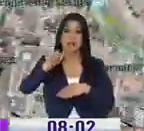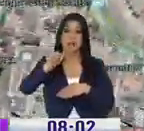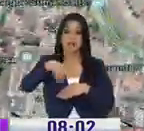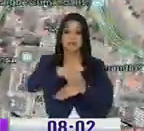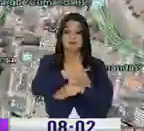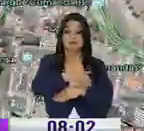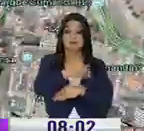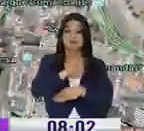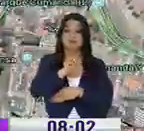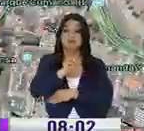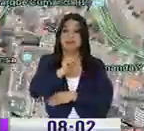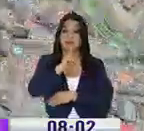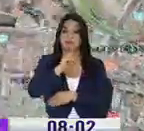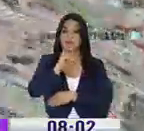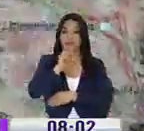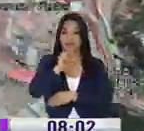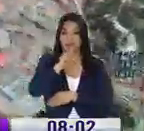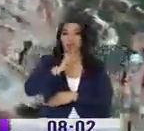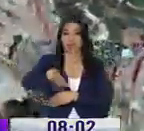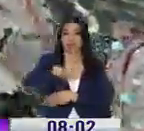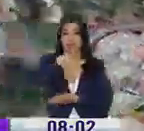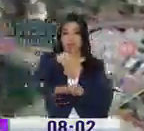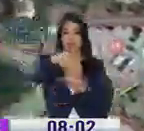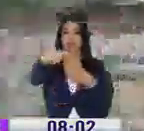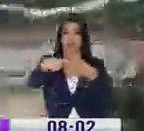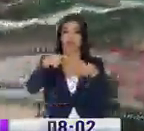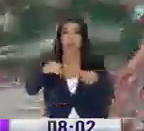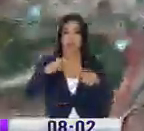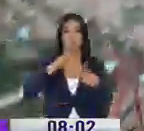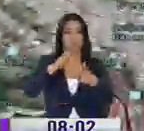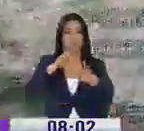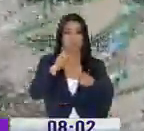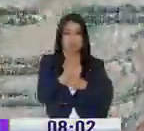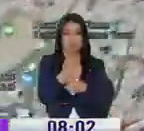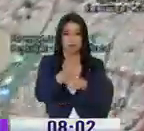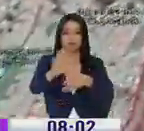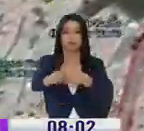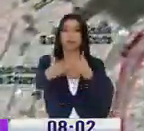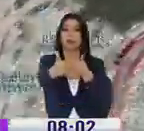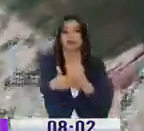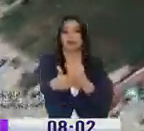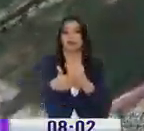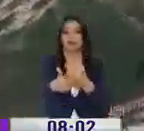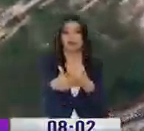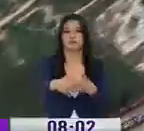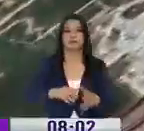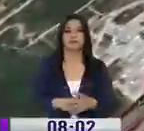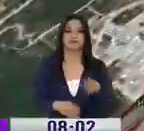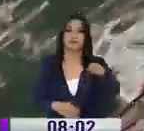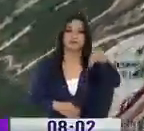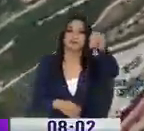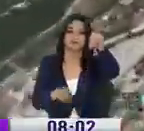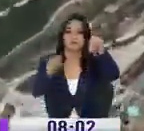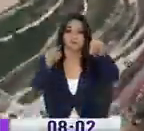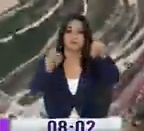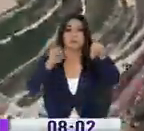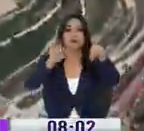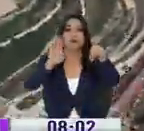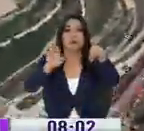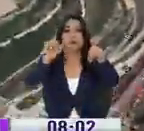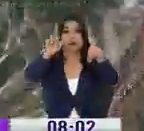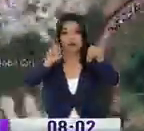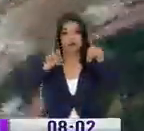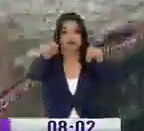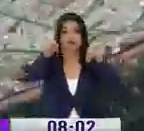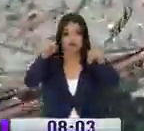río Machángara, este que une hacia el centro de la ciudad de Quito. De ahí hacia el norte, miren la Velasco Ibarra, la José María Velasco Ibarra